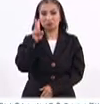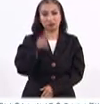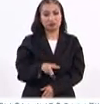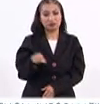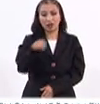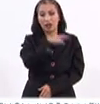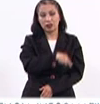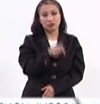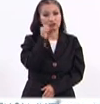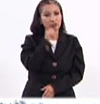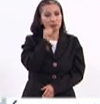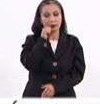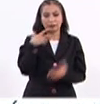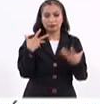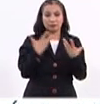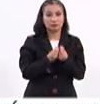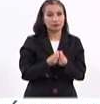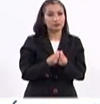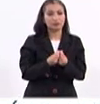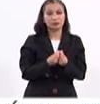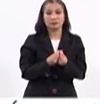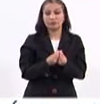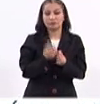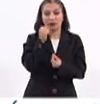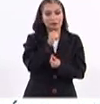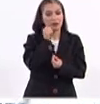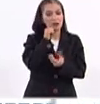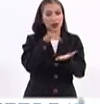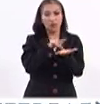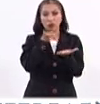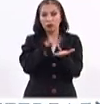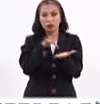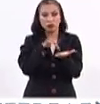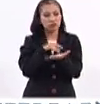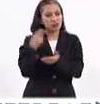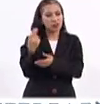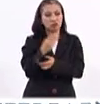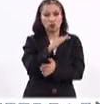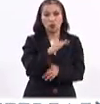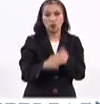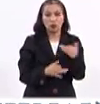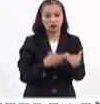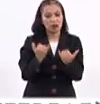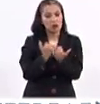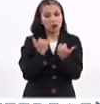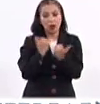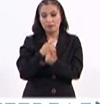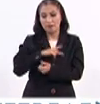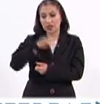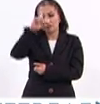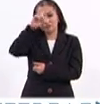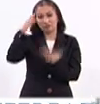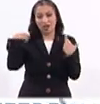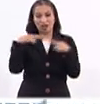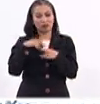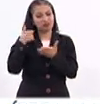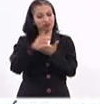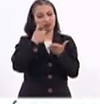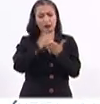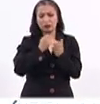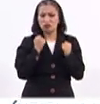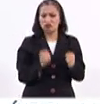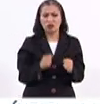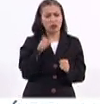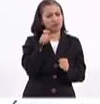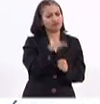sí, ellos han estado conmigo desde siempre y me han apoyado en todo lo que necesito, igual que mi asesora, en todo, para la